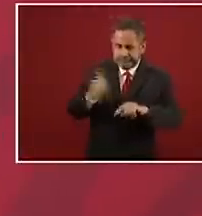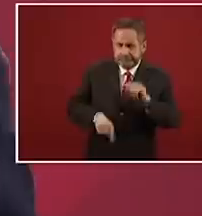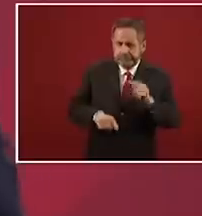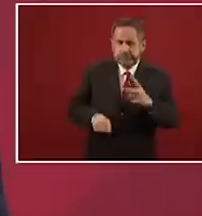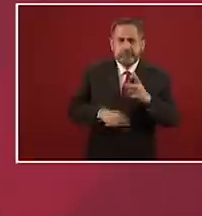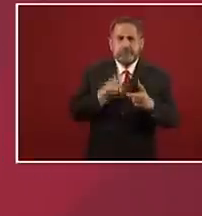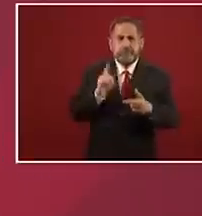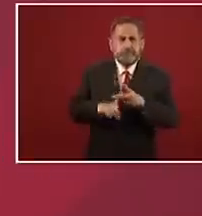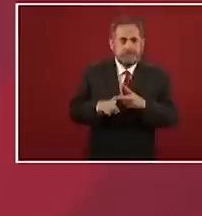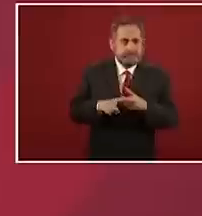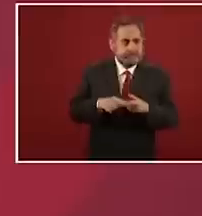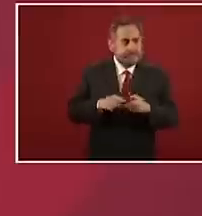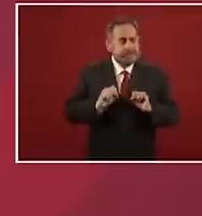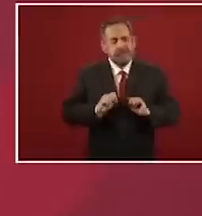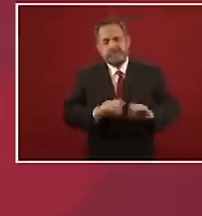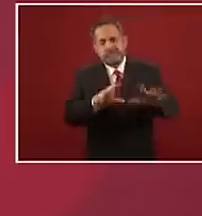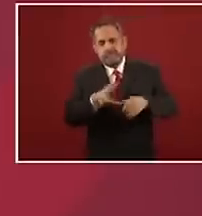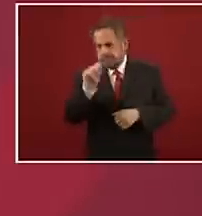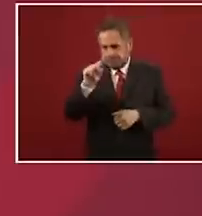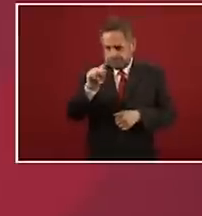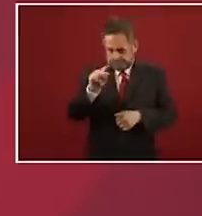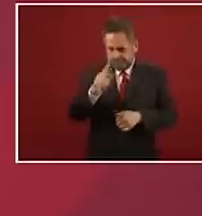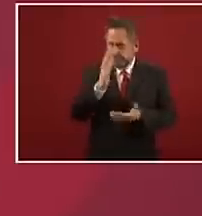acabar con la impunidad,